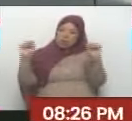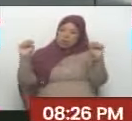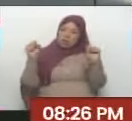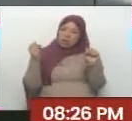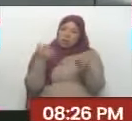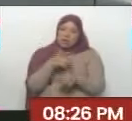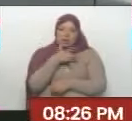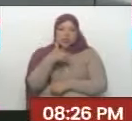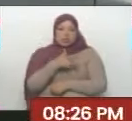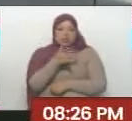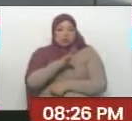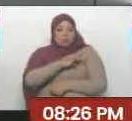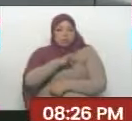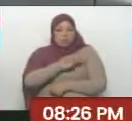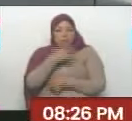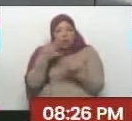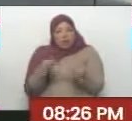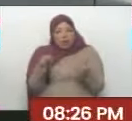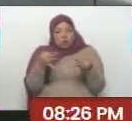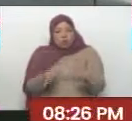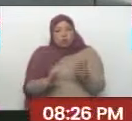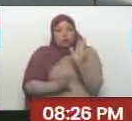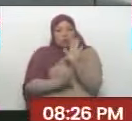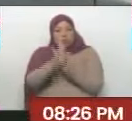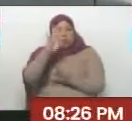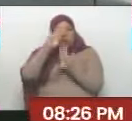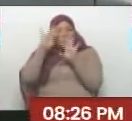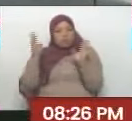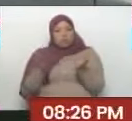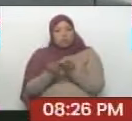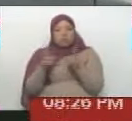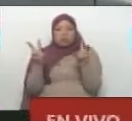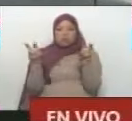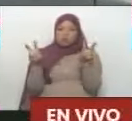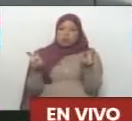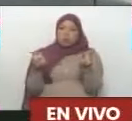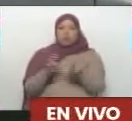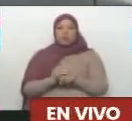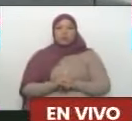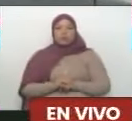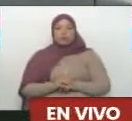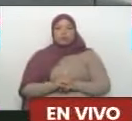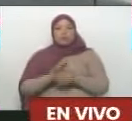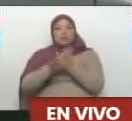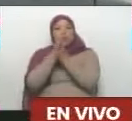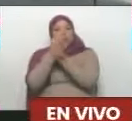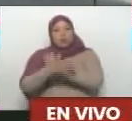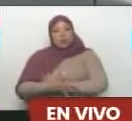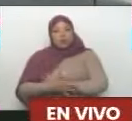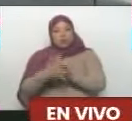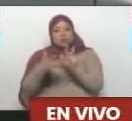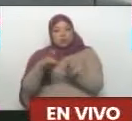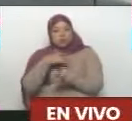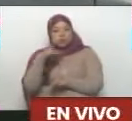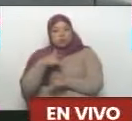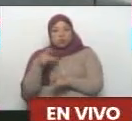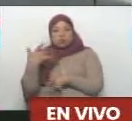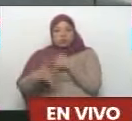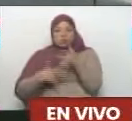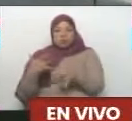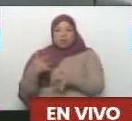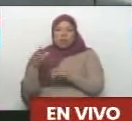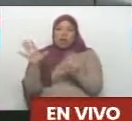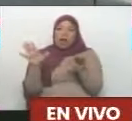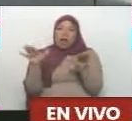el sentido de pertenencia y la capacidad de imaginar mundos nuevos. Basta con que se encienda la chispa del